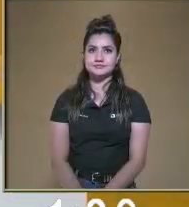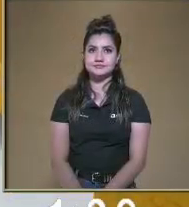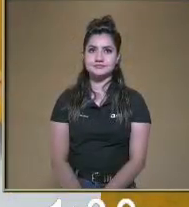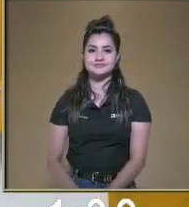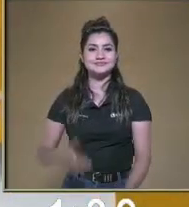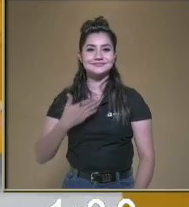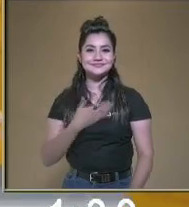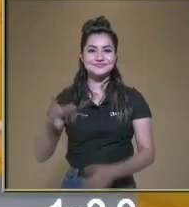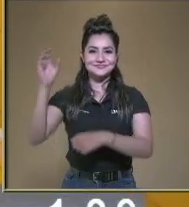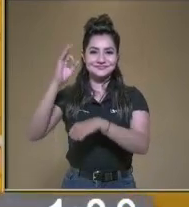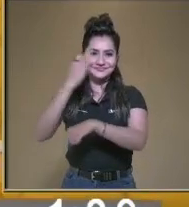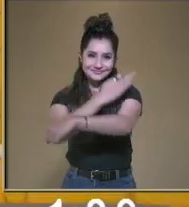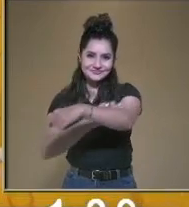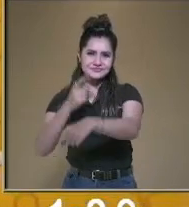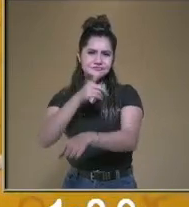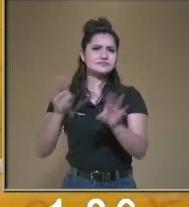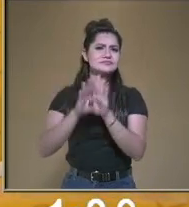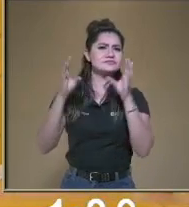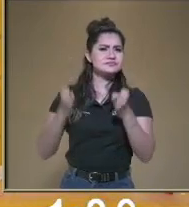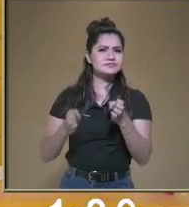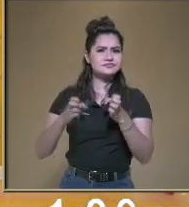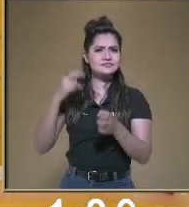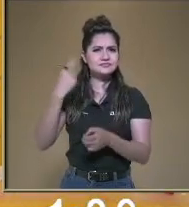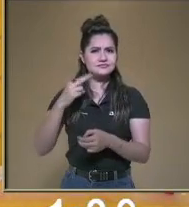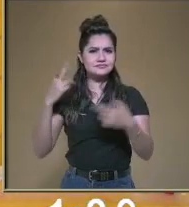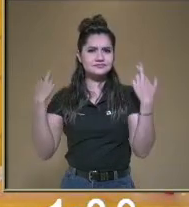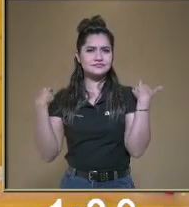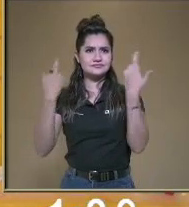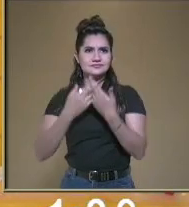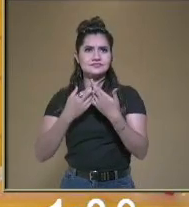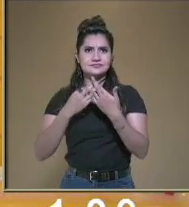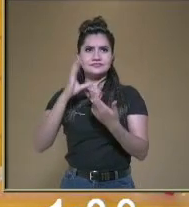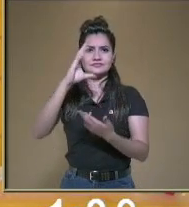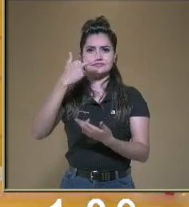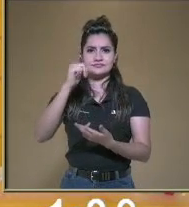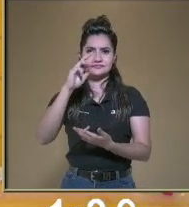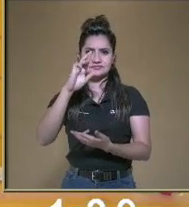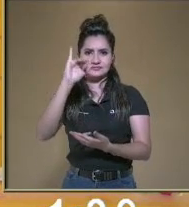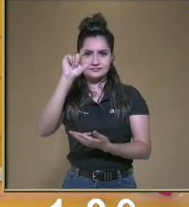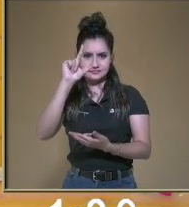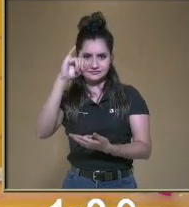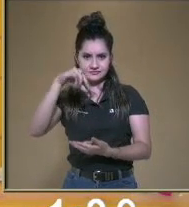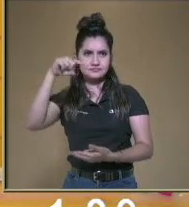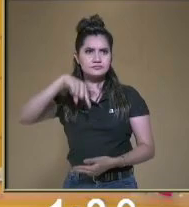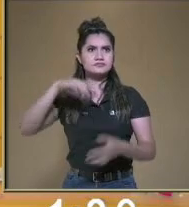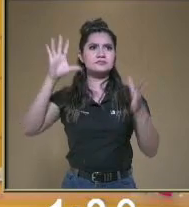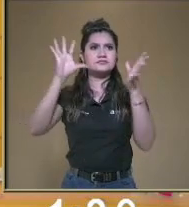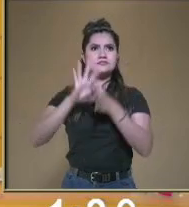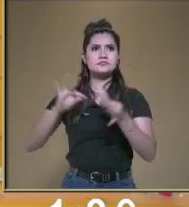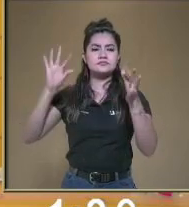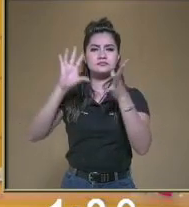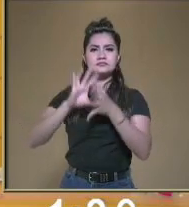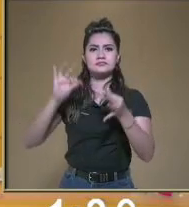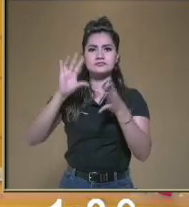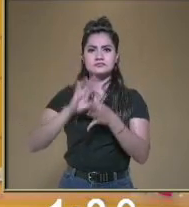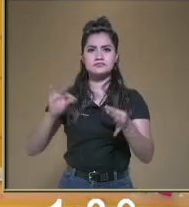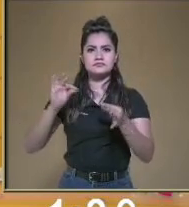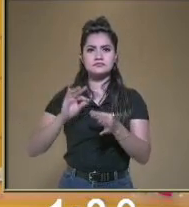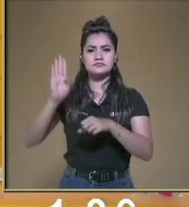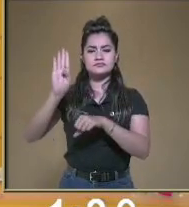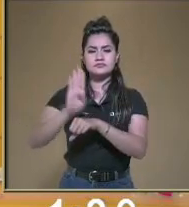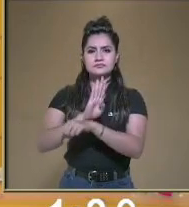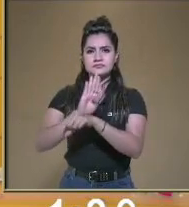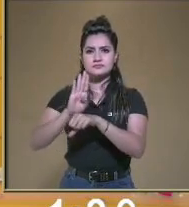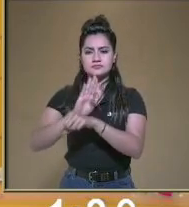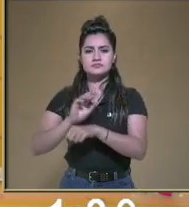Buenas tardes, ¿cómo están niñas y niños? Soy el biólogo Charlie y en esta ocasión les vengo a platicar sobre bienestar animal. ¿Habían